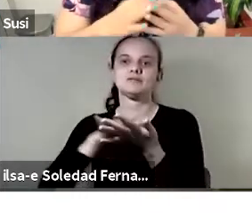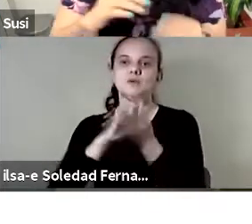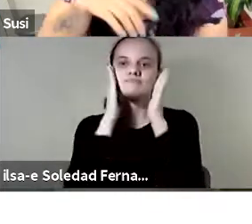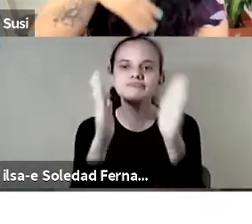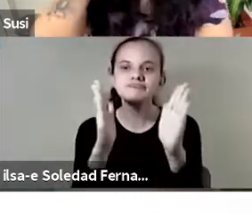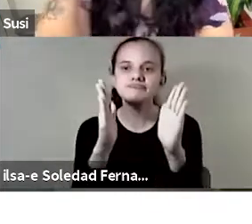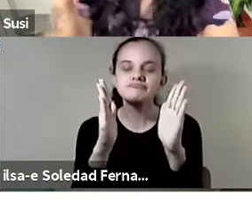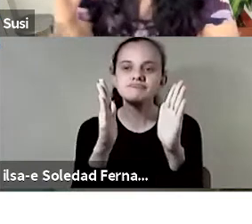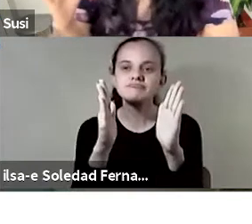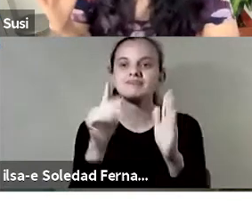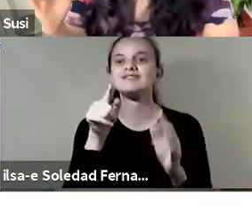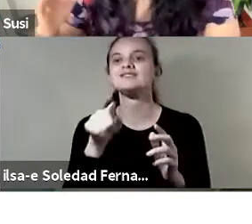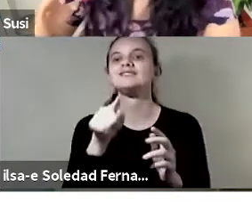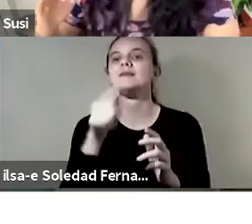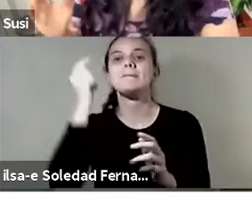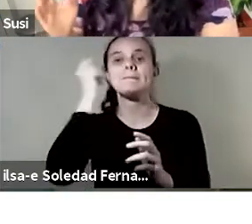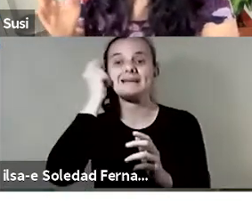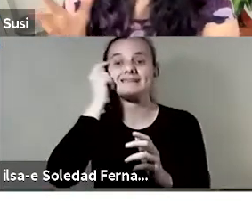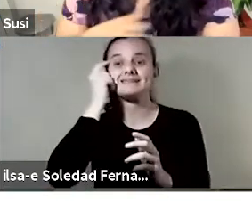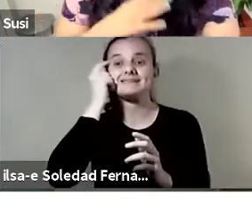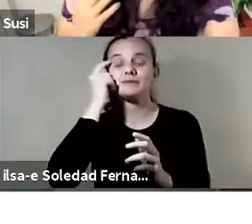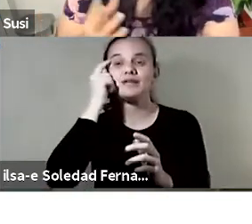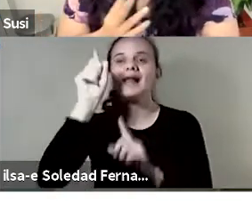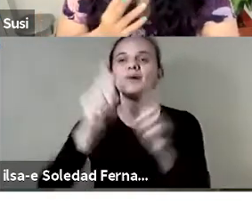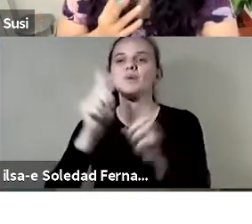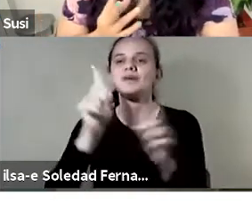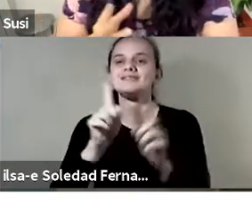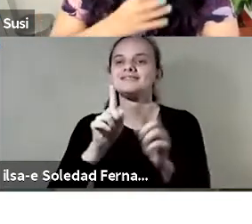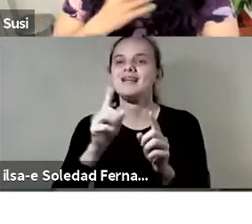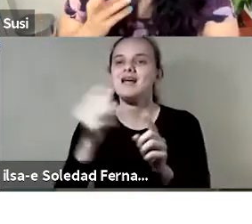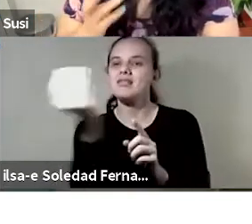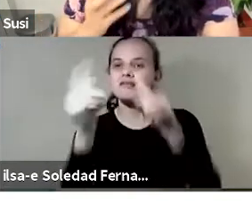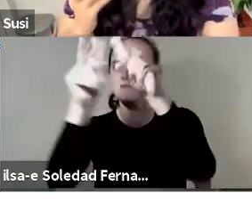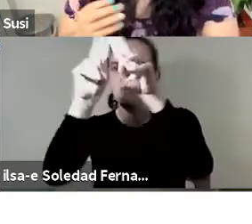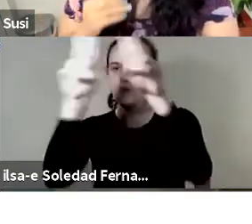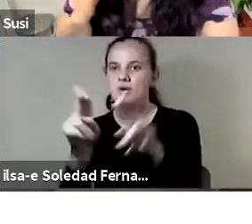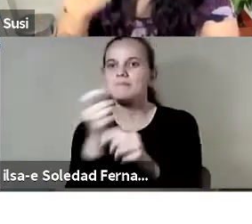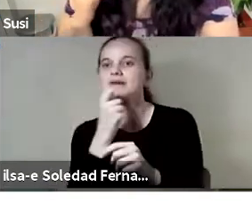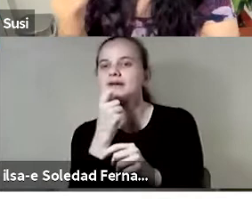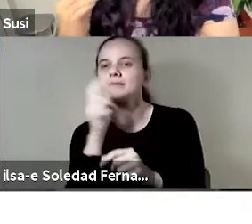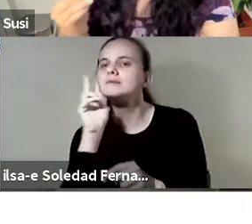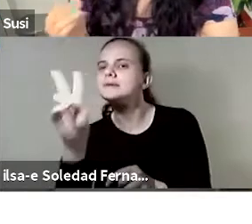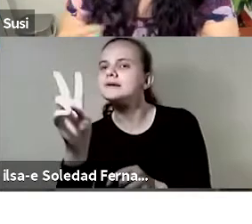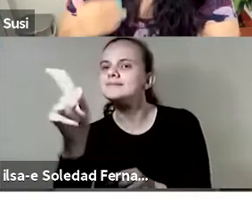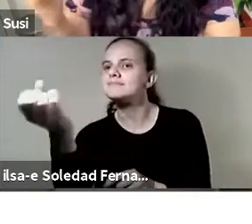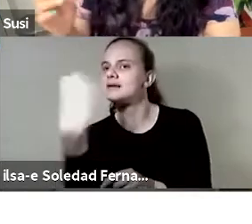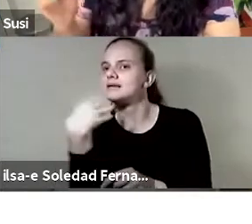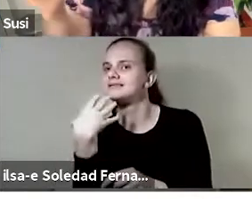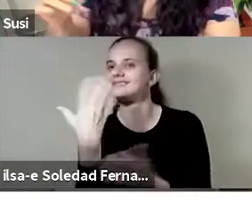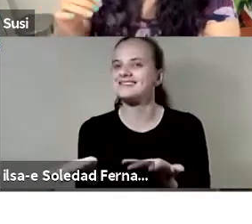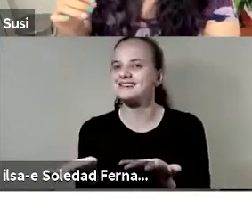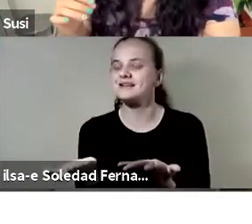por eso, prestar demasiada atención a cosas del ambiente. Por eso están construidos como están construidas